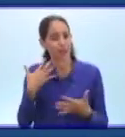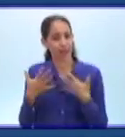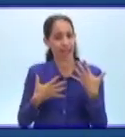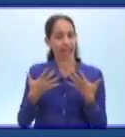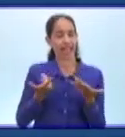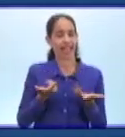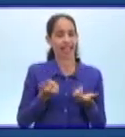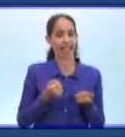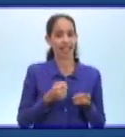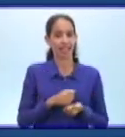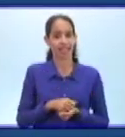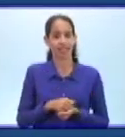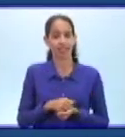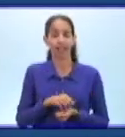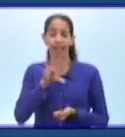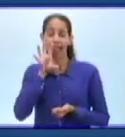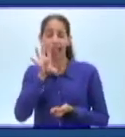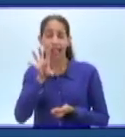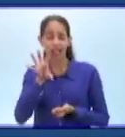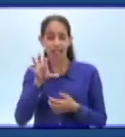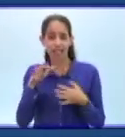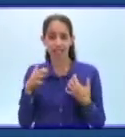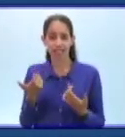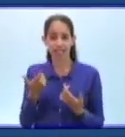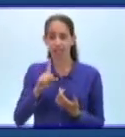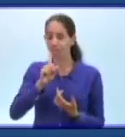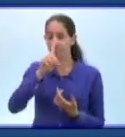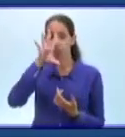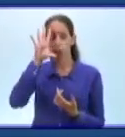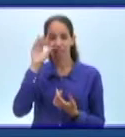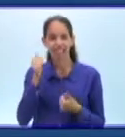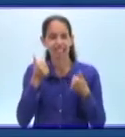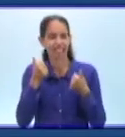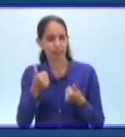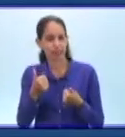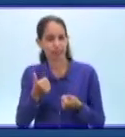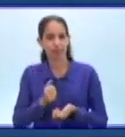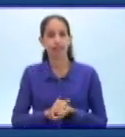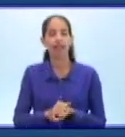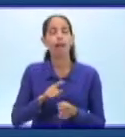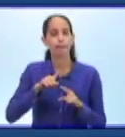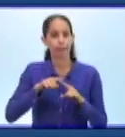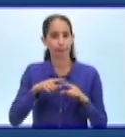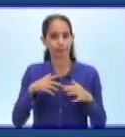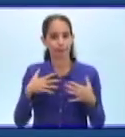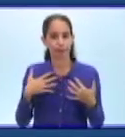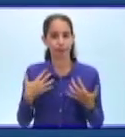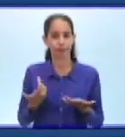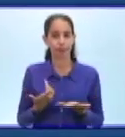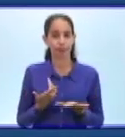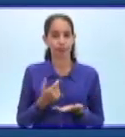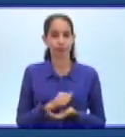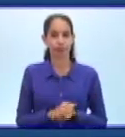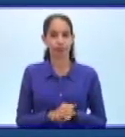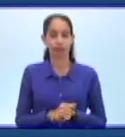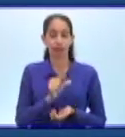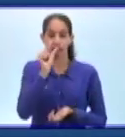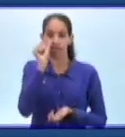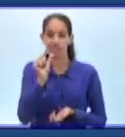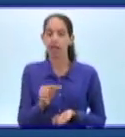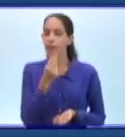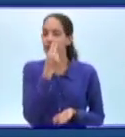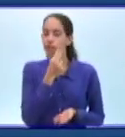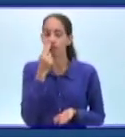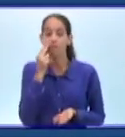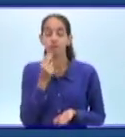con cuestionamientos, con incomprensiones. Pero el actor viviente, José